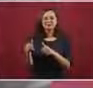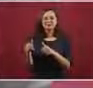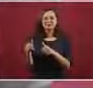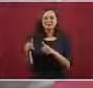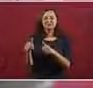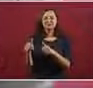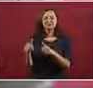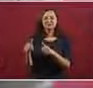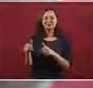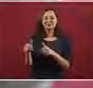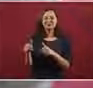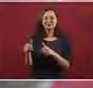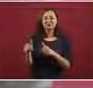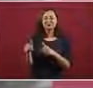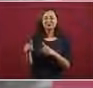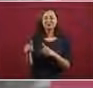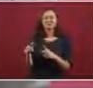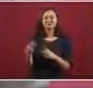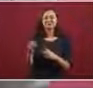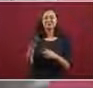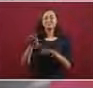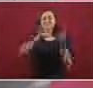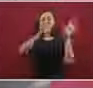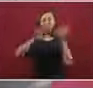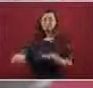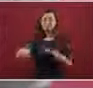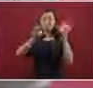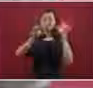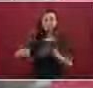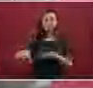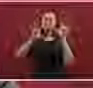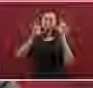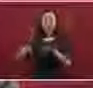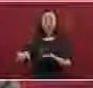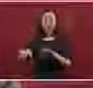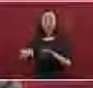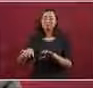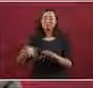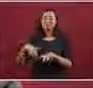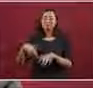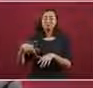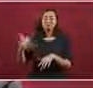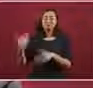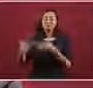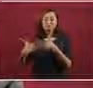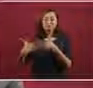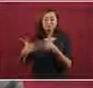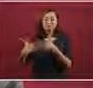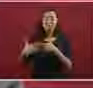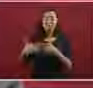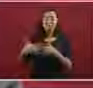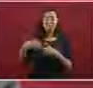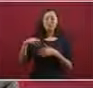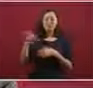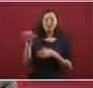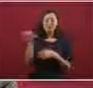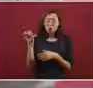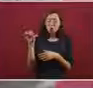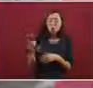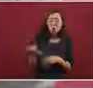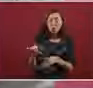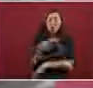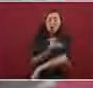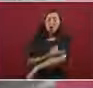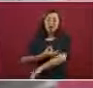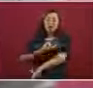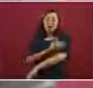Es una tormenta que se espera entre hoy por la